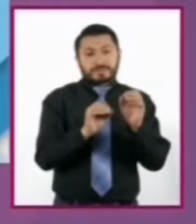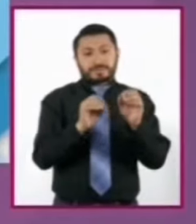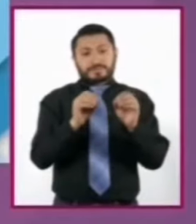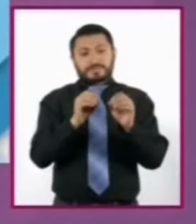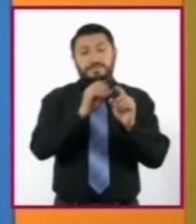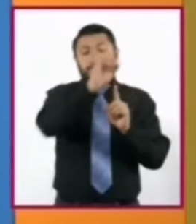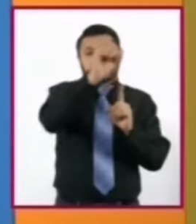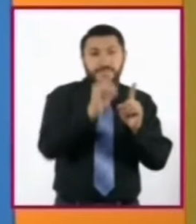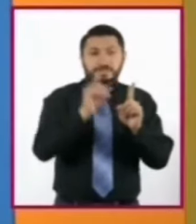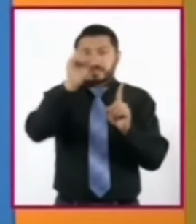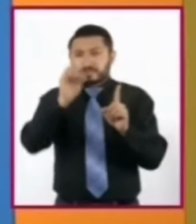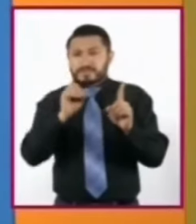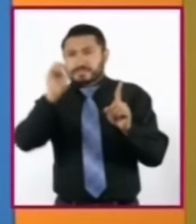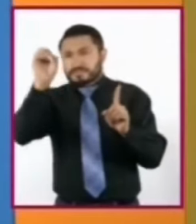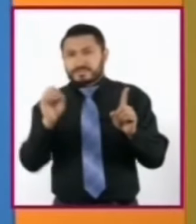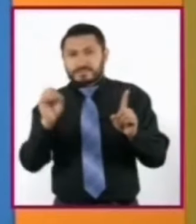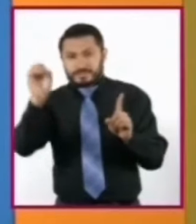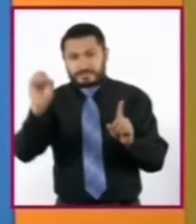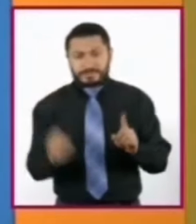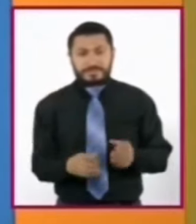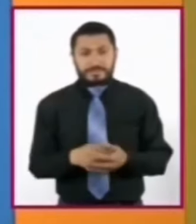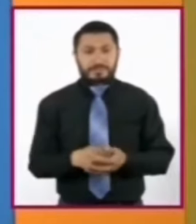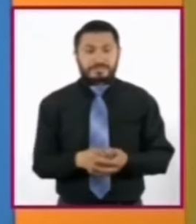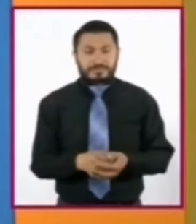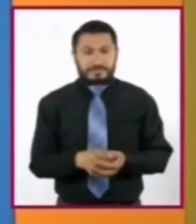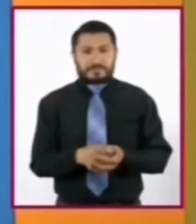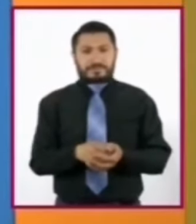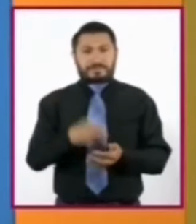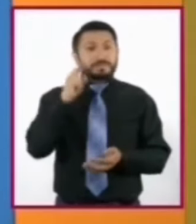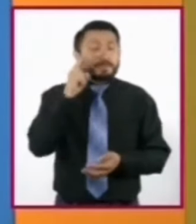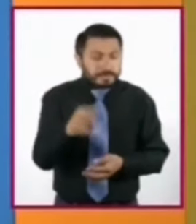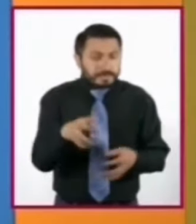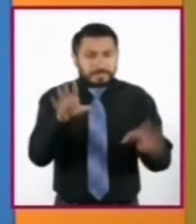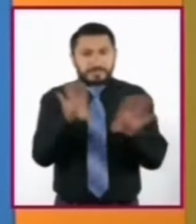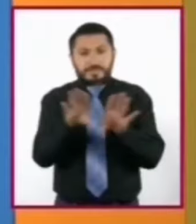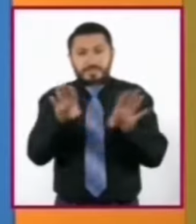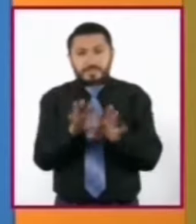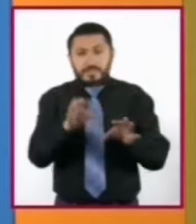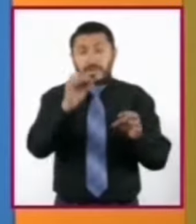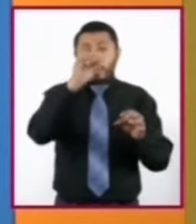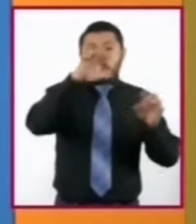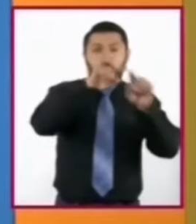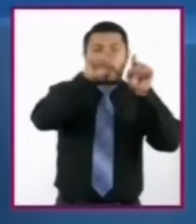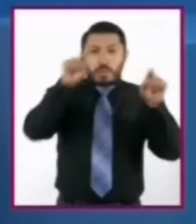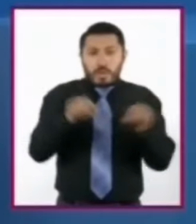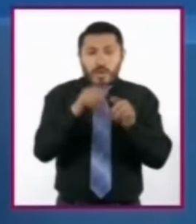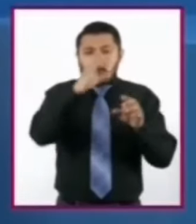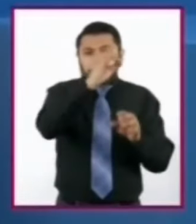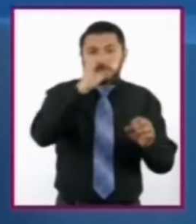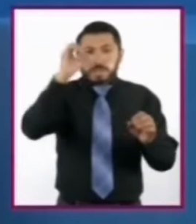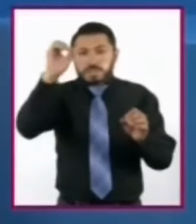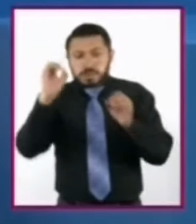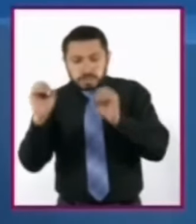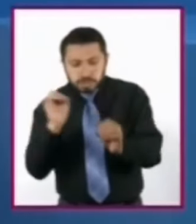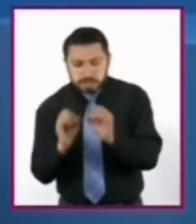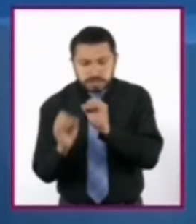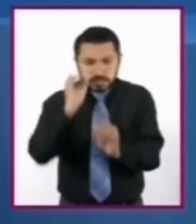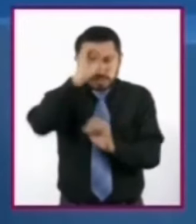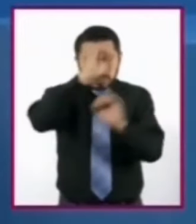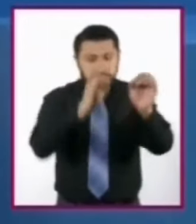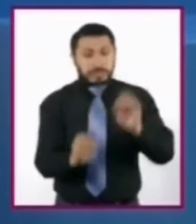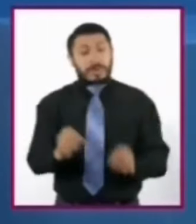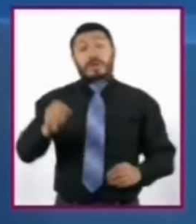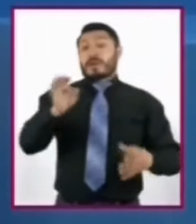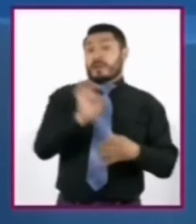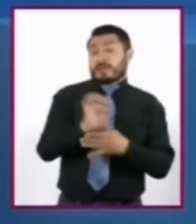cierta distancia. Además, los observaríamos como pequeñas esferas. Maestra, ¿y si están separados,